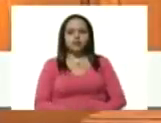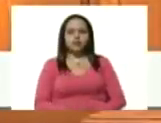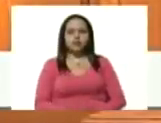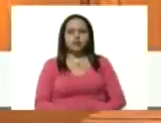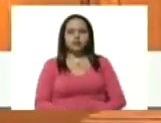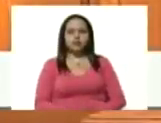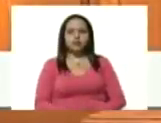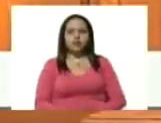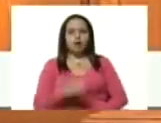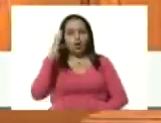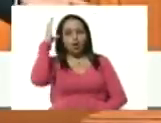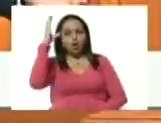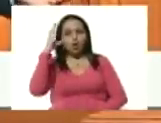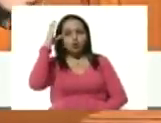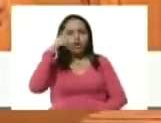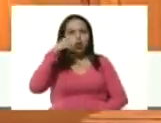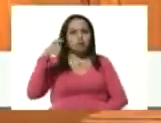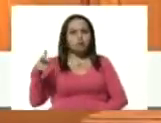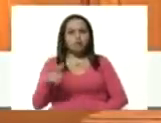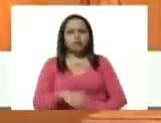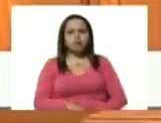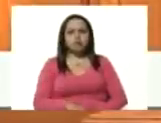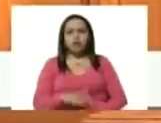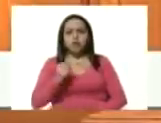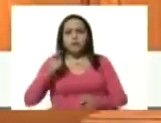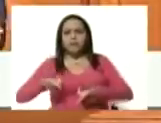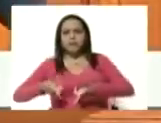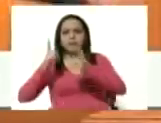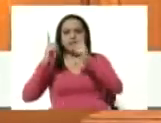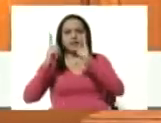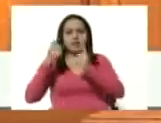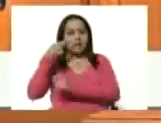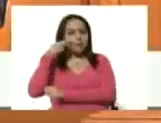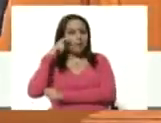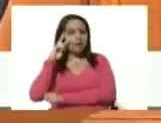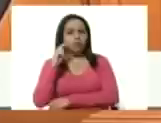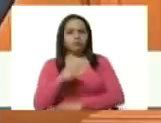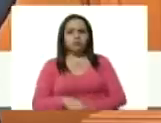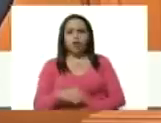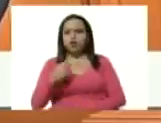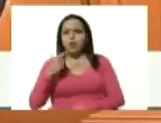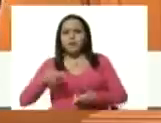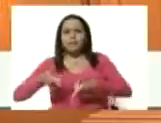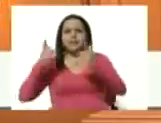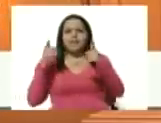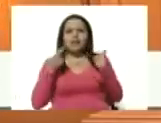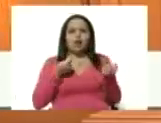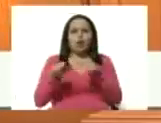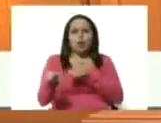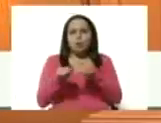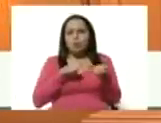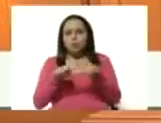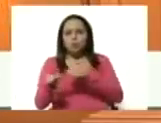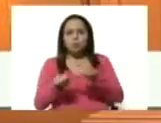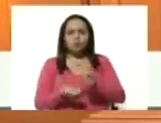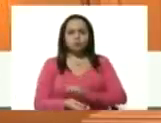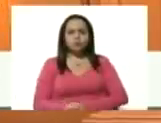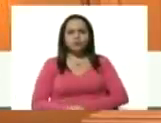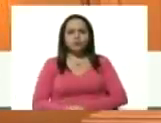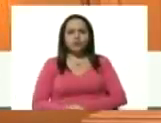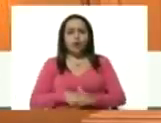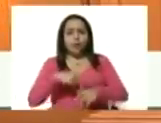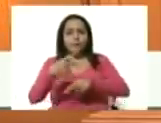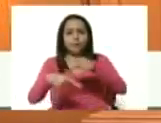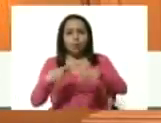Una conciencia del pueblo para no dejarse engañar, para no dejarse manipular. En un